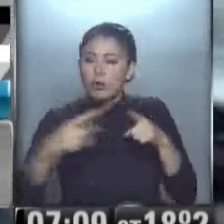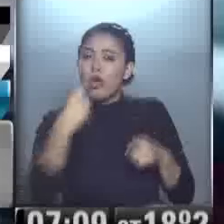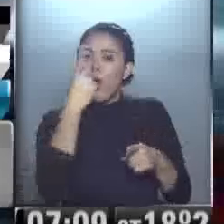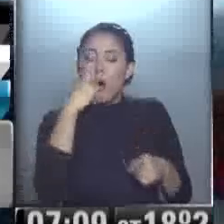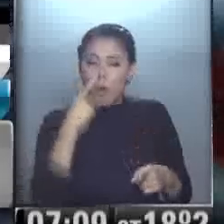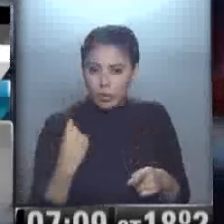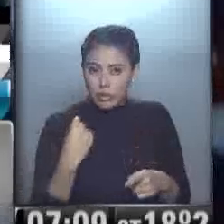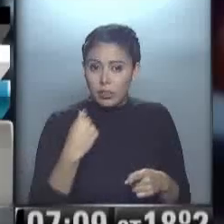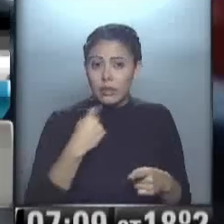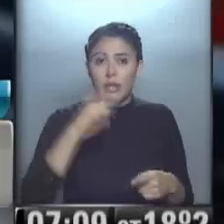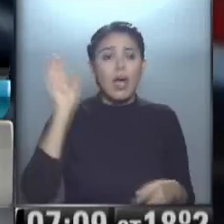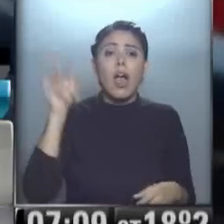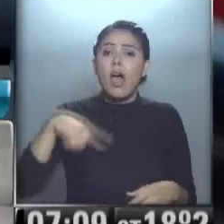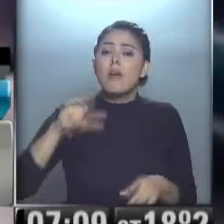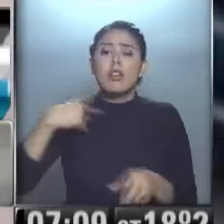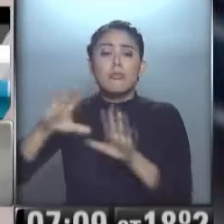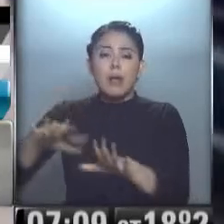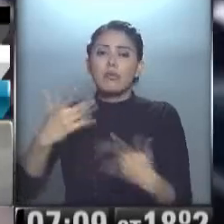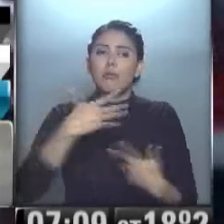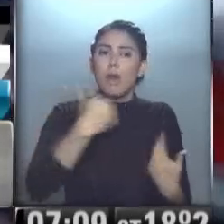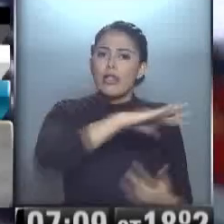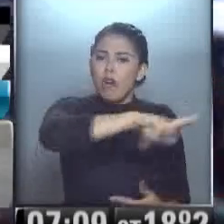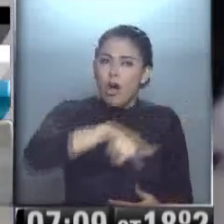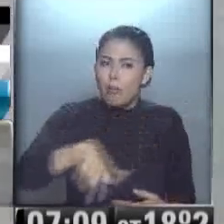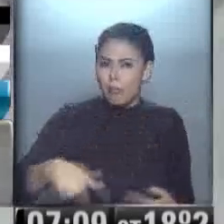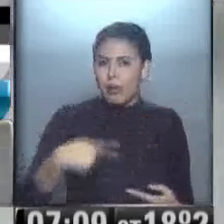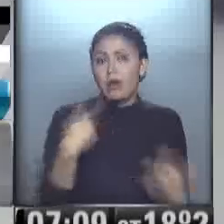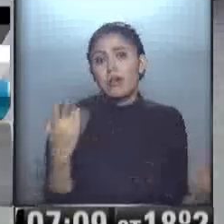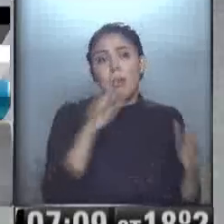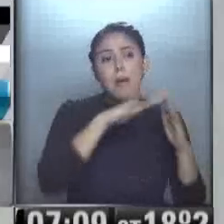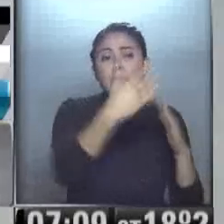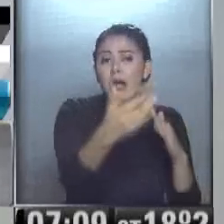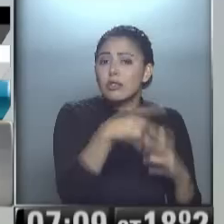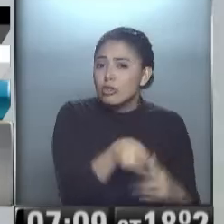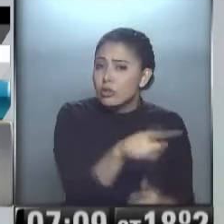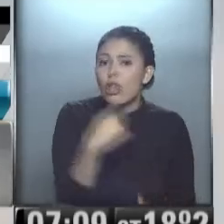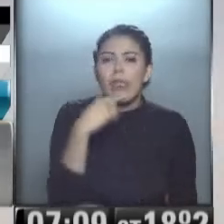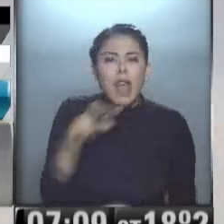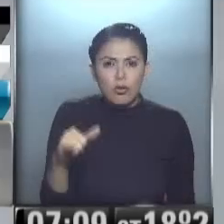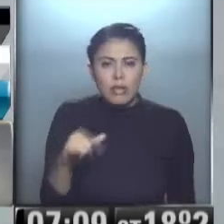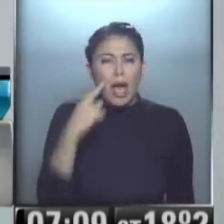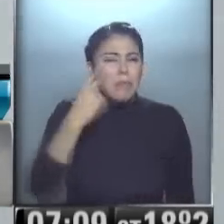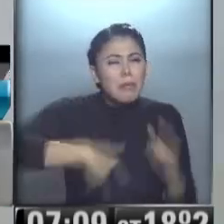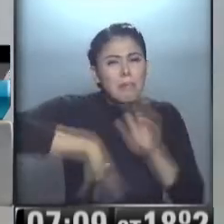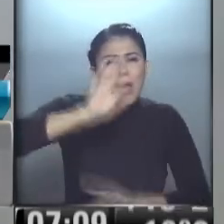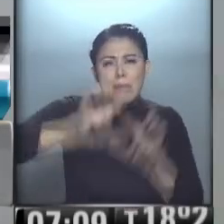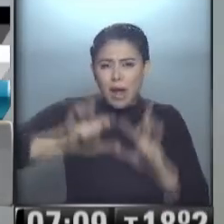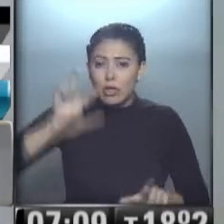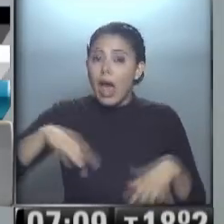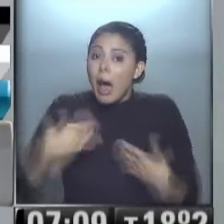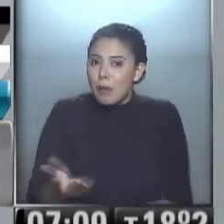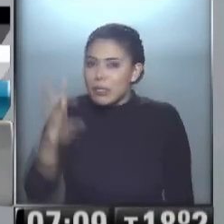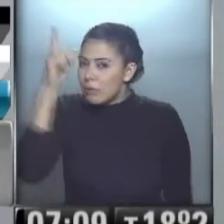horas dejaron abierta la posibilidad de robos y de saqueos los manifestantes denunciaron que miles de personas aprovecharon la falta de